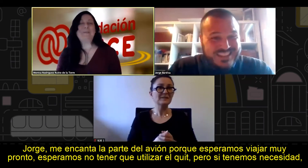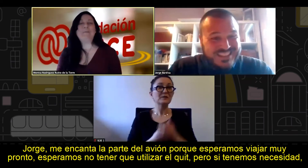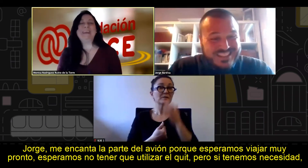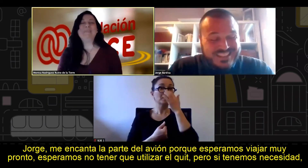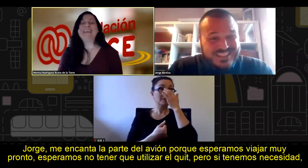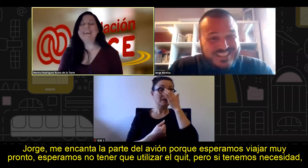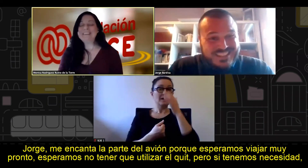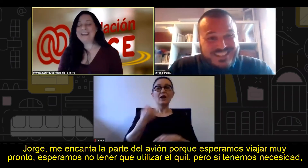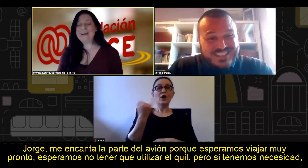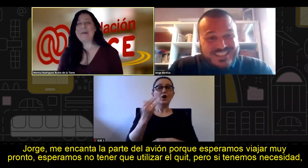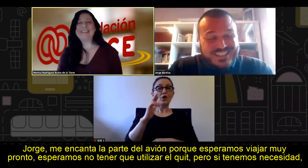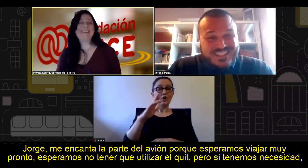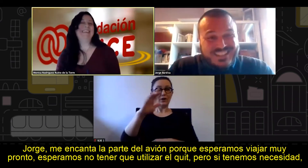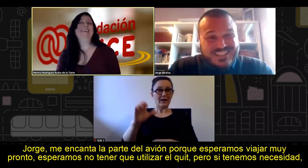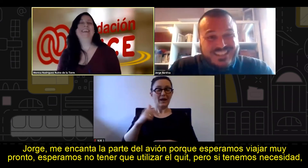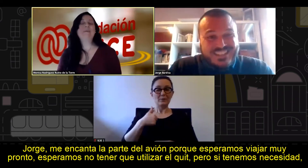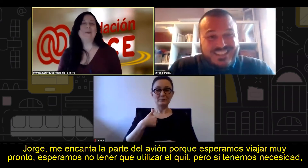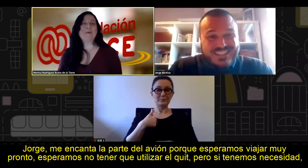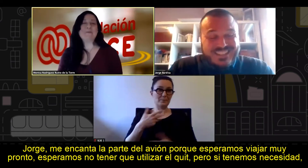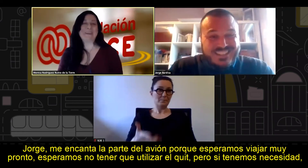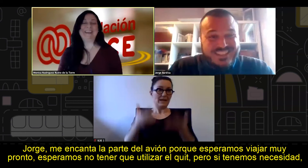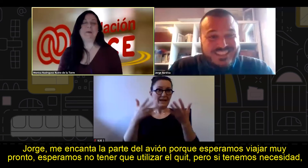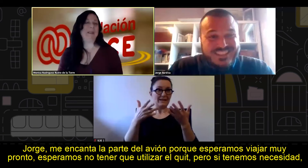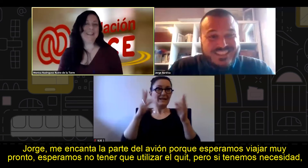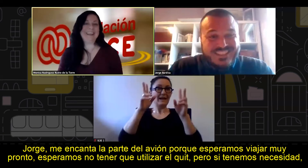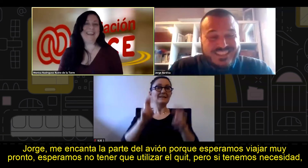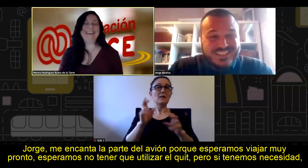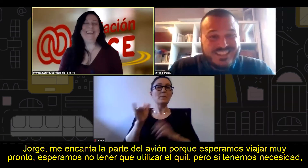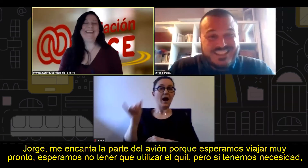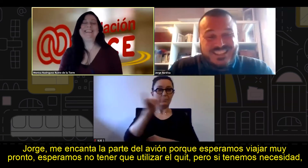Jorge, me encanta la parte del avión porque